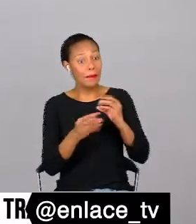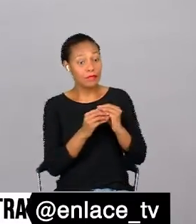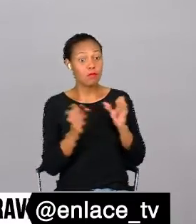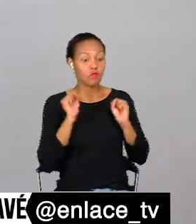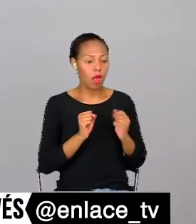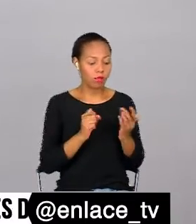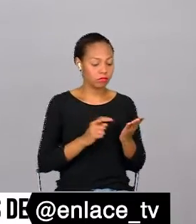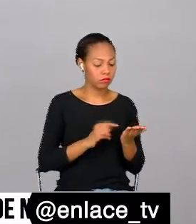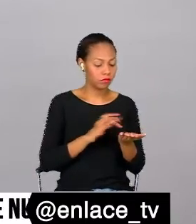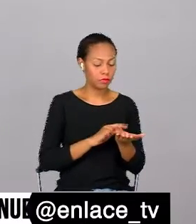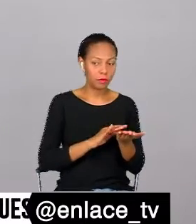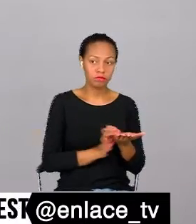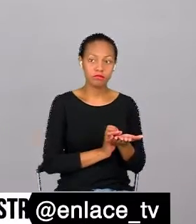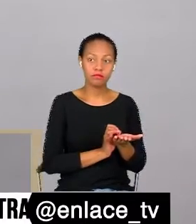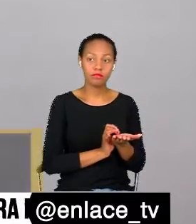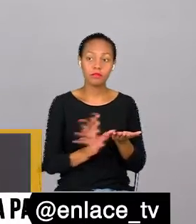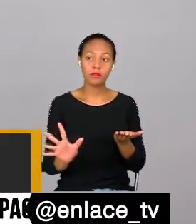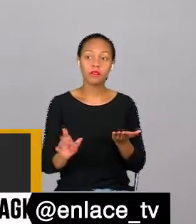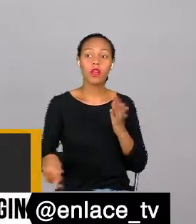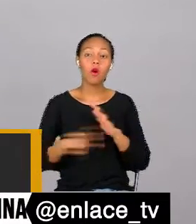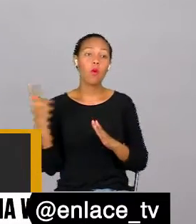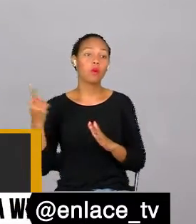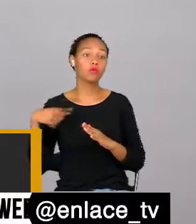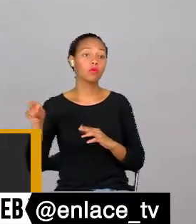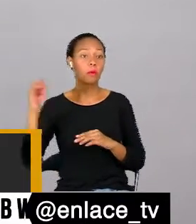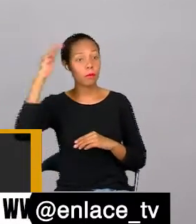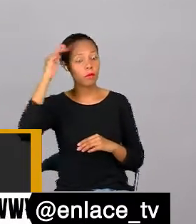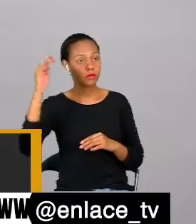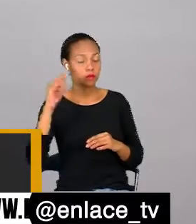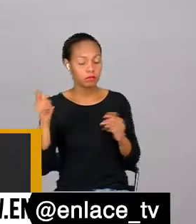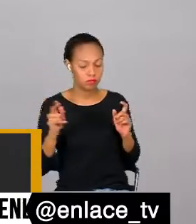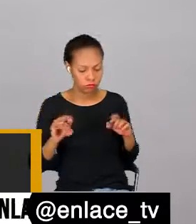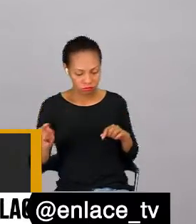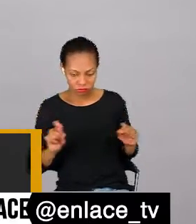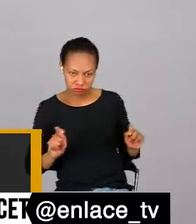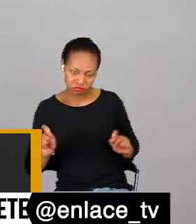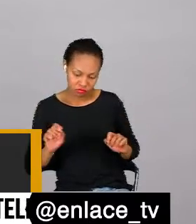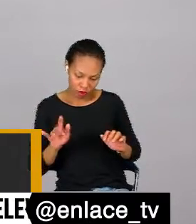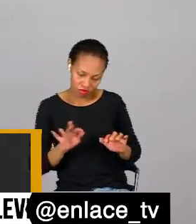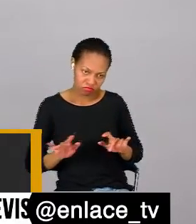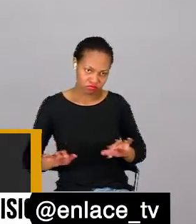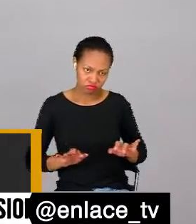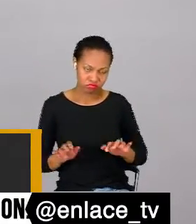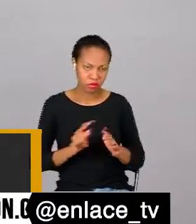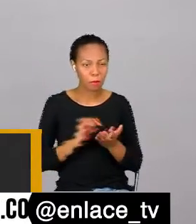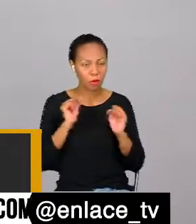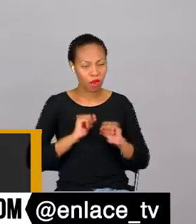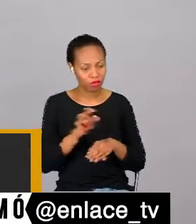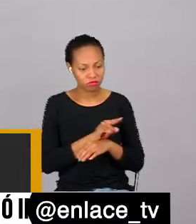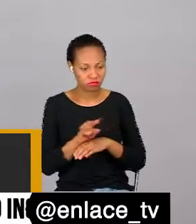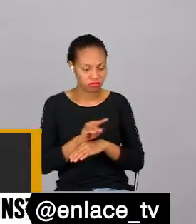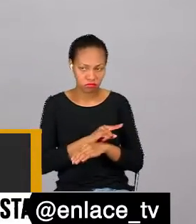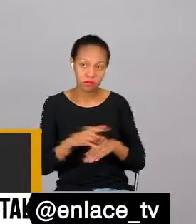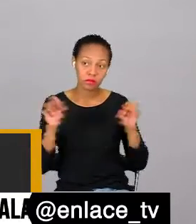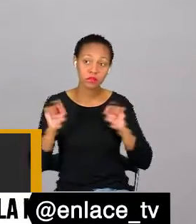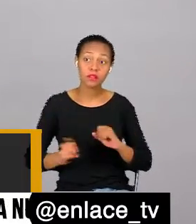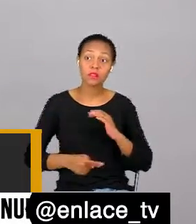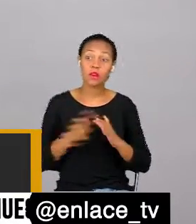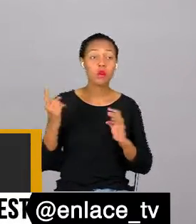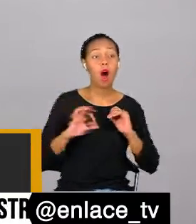con la central de radio de la policía, donde se están monitoreando o donde podemos tener información de primera mano o